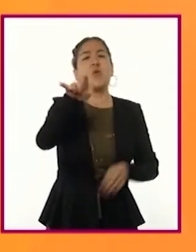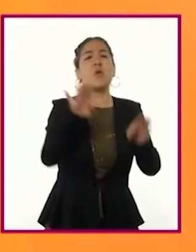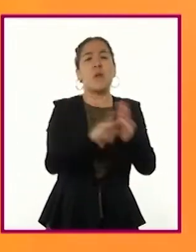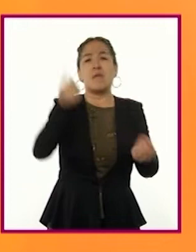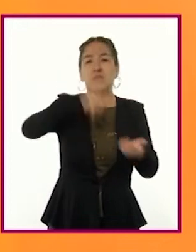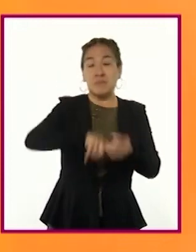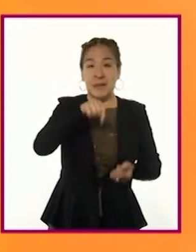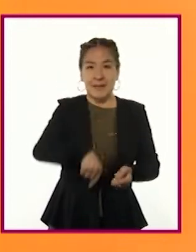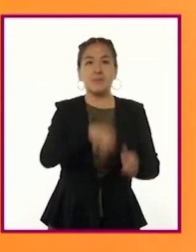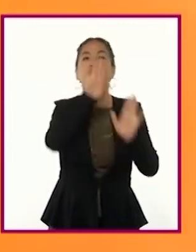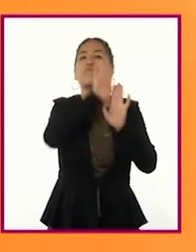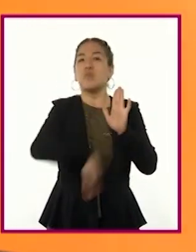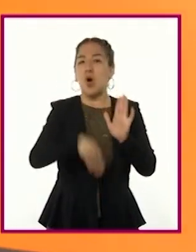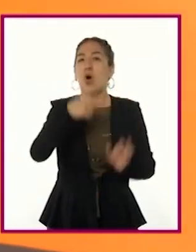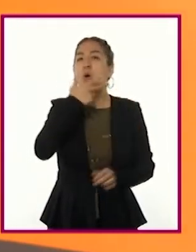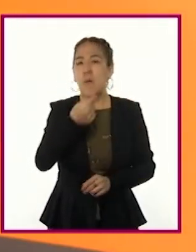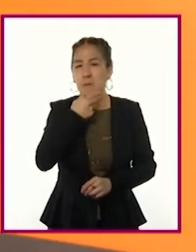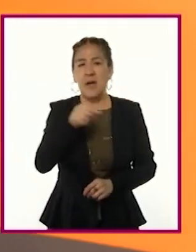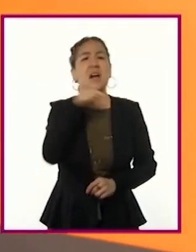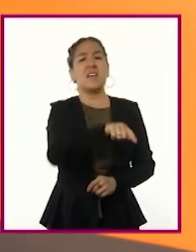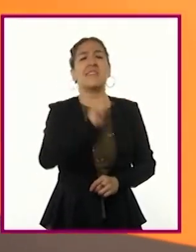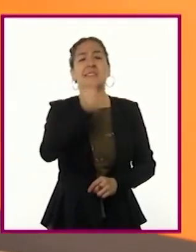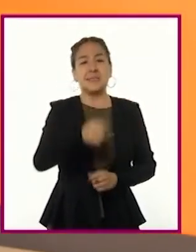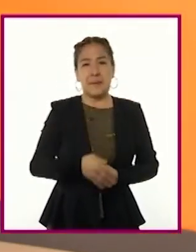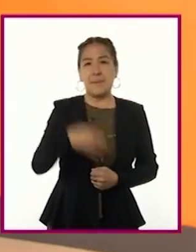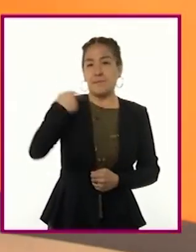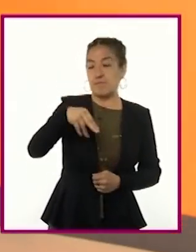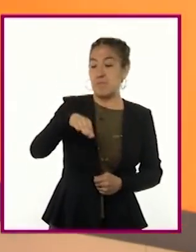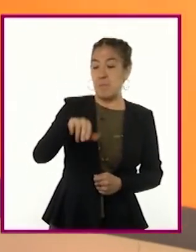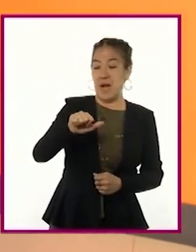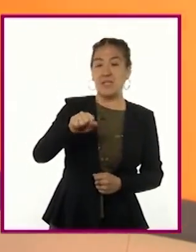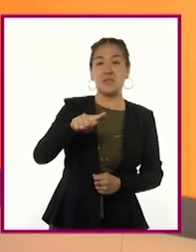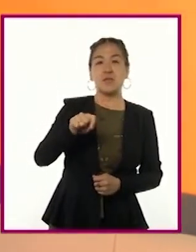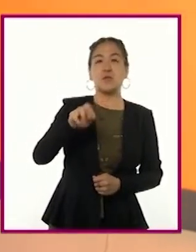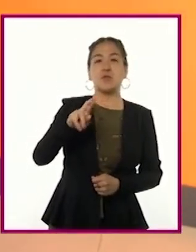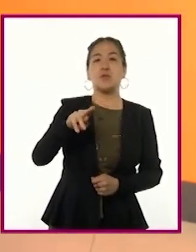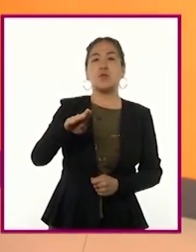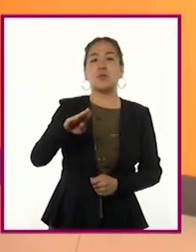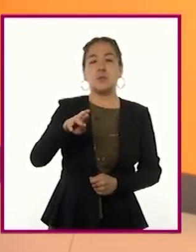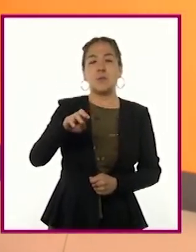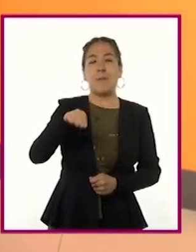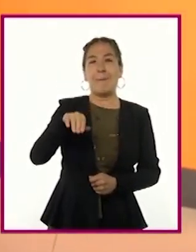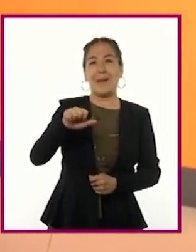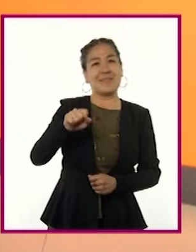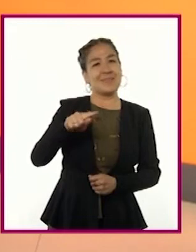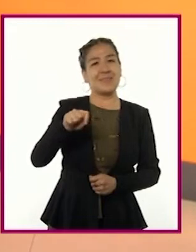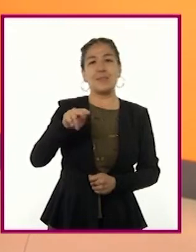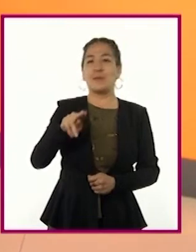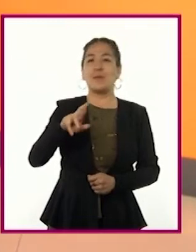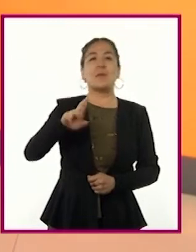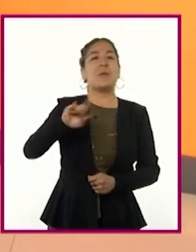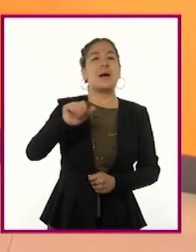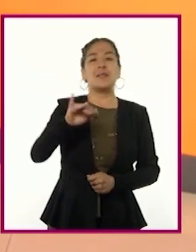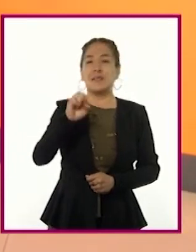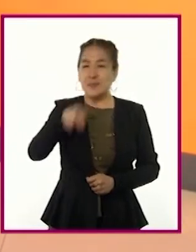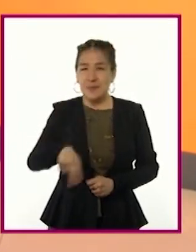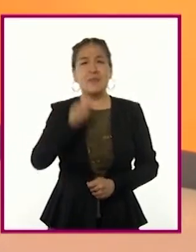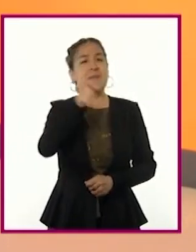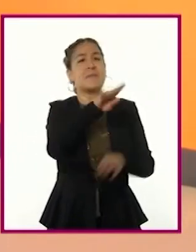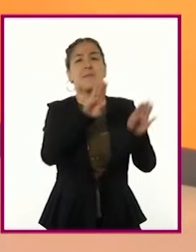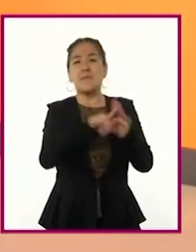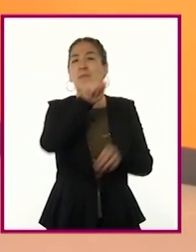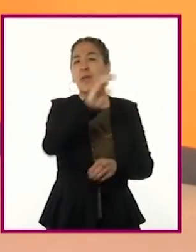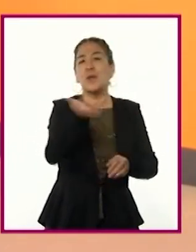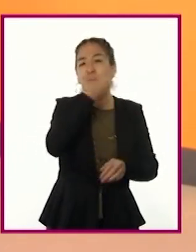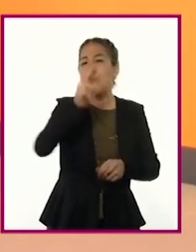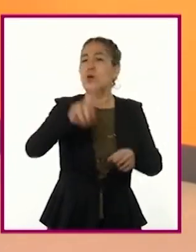genital. A esta actividad se le conoce como masturbación o autoerotismo. Es normal y muy común, ya que